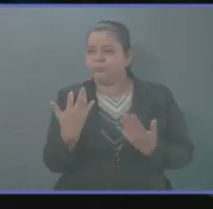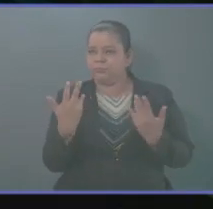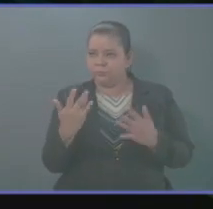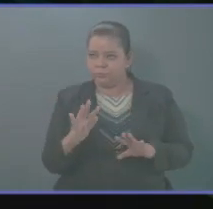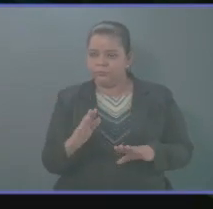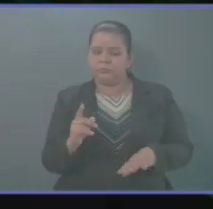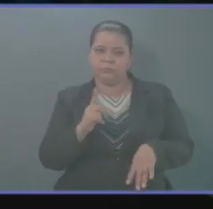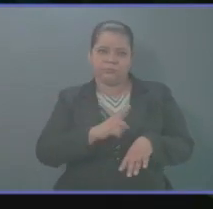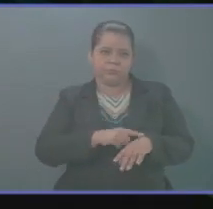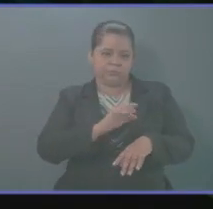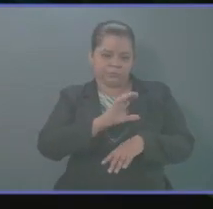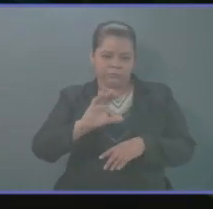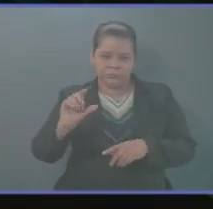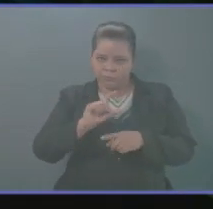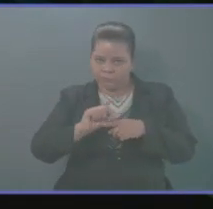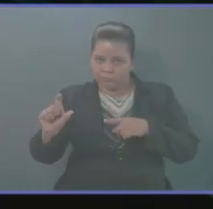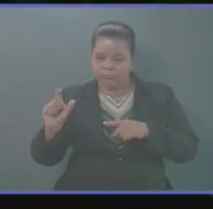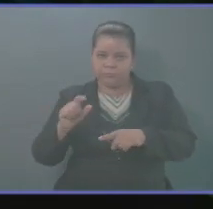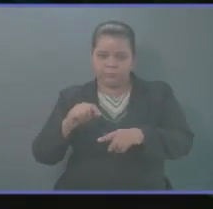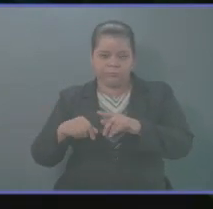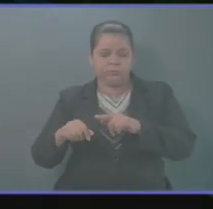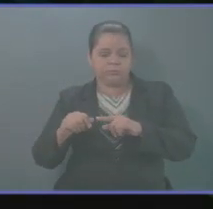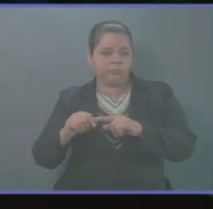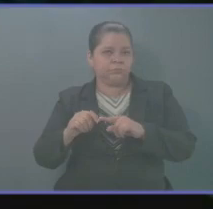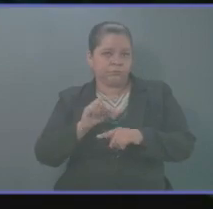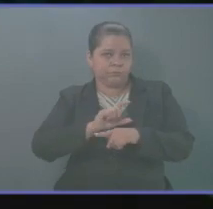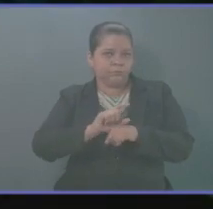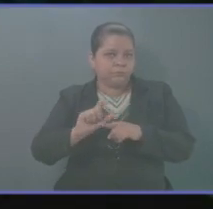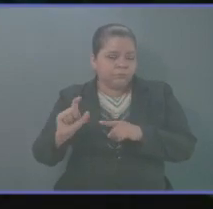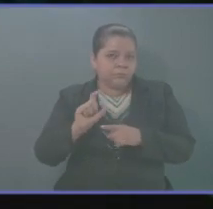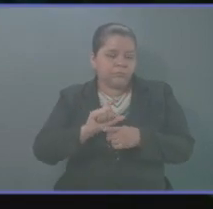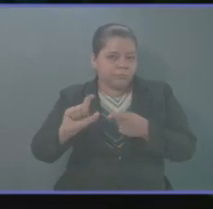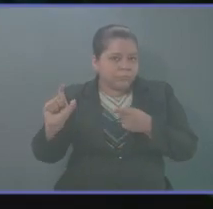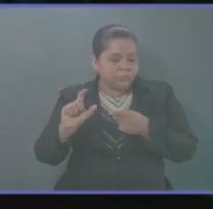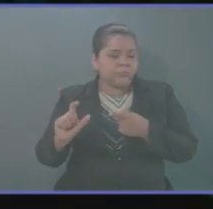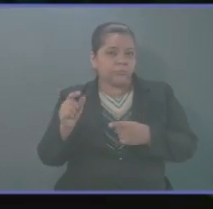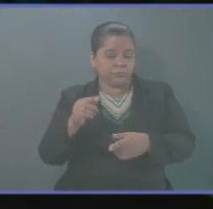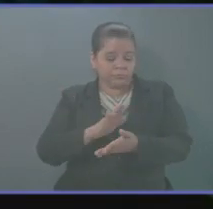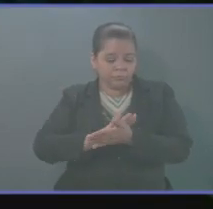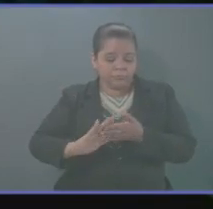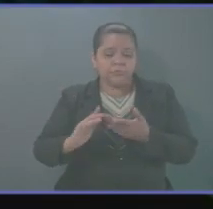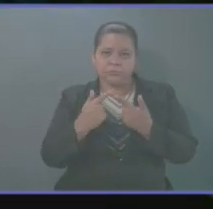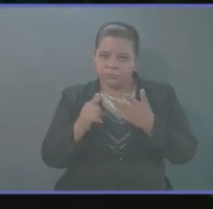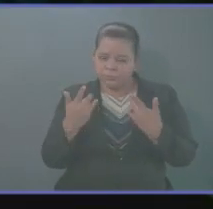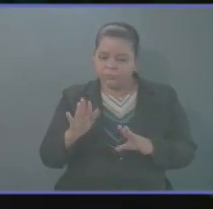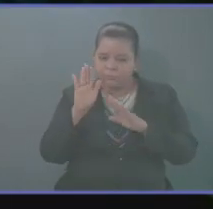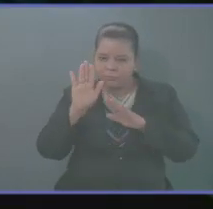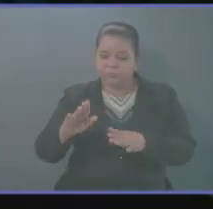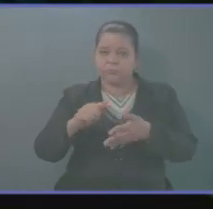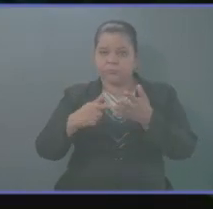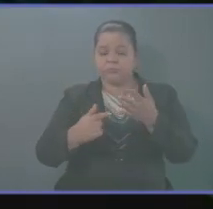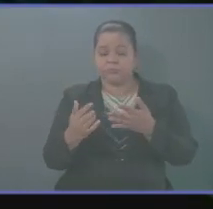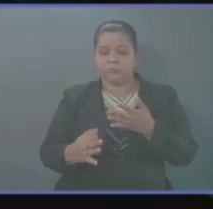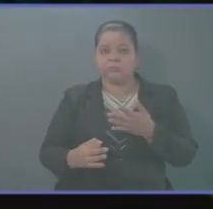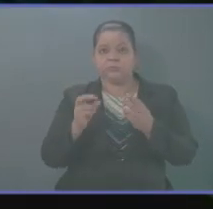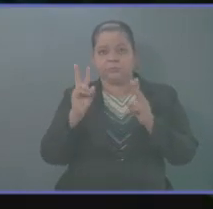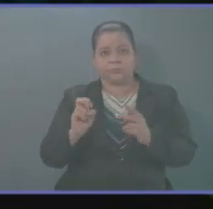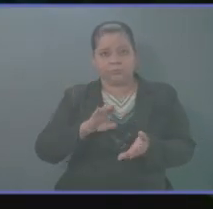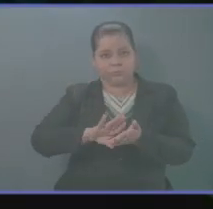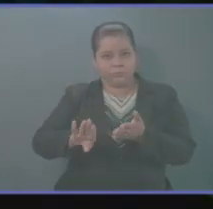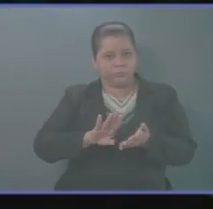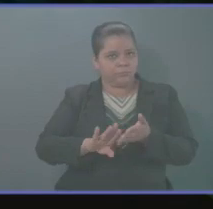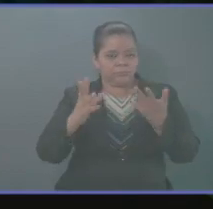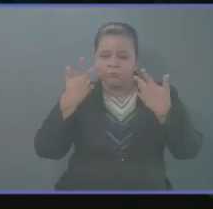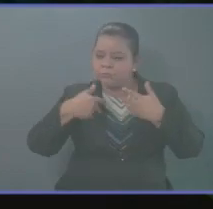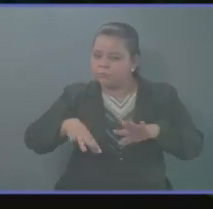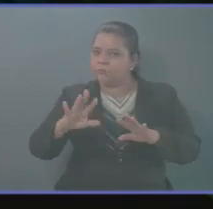la Semana Santa, que es el periodo vacacional, el respeto tal vez a la legislación laboral en el caso de la remuneración que tiene que